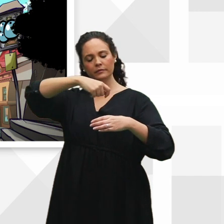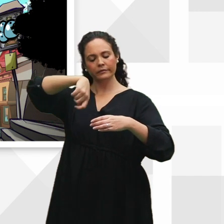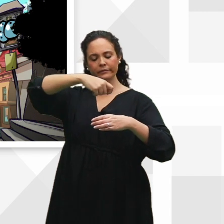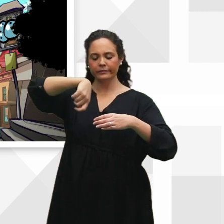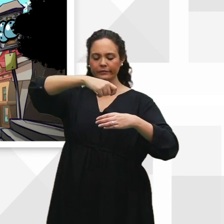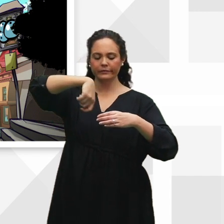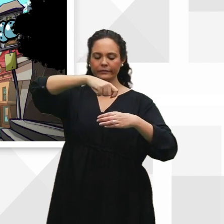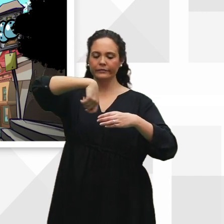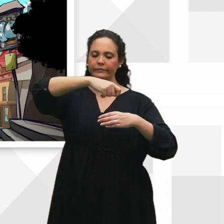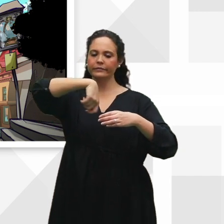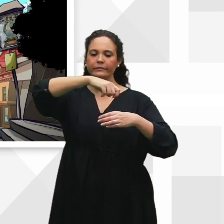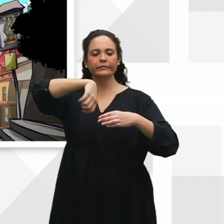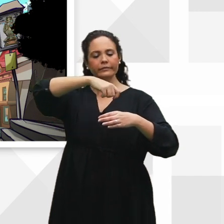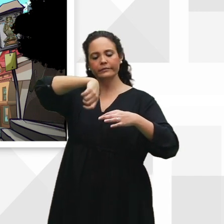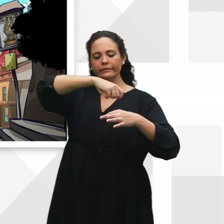¡Gracias!